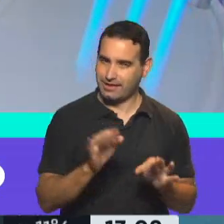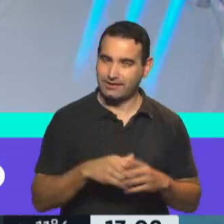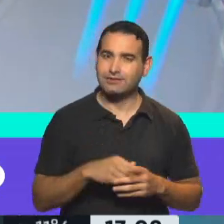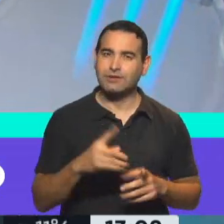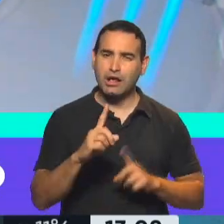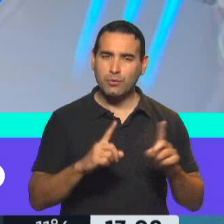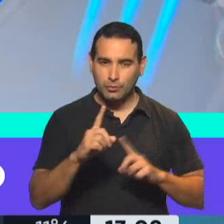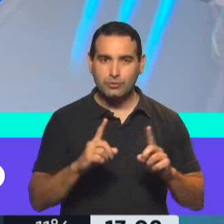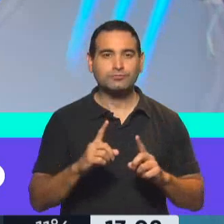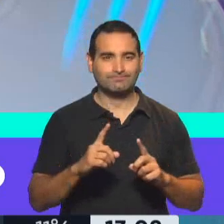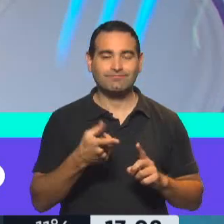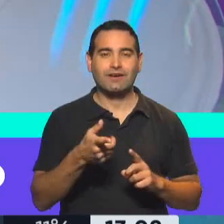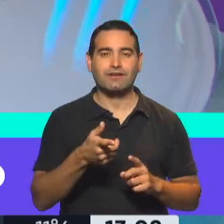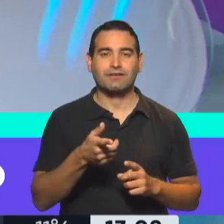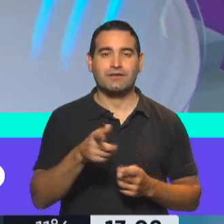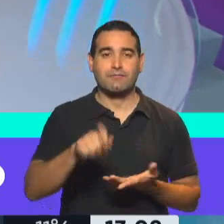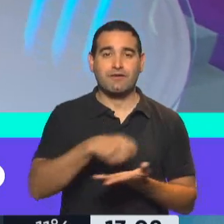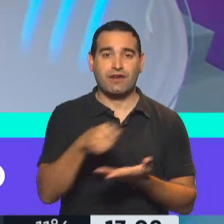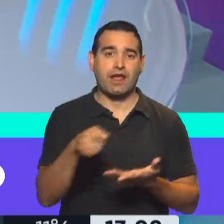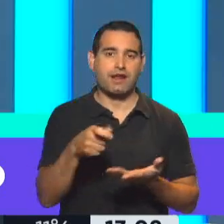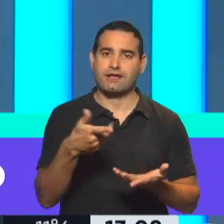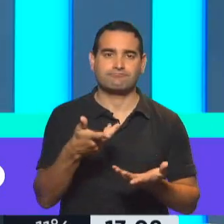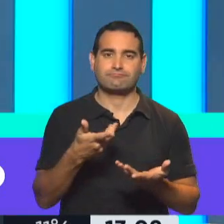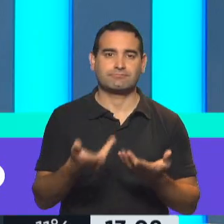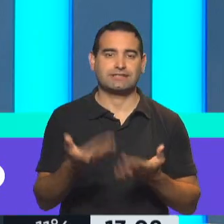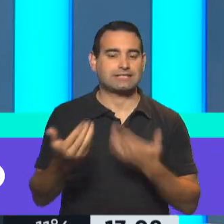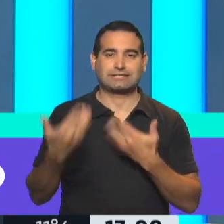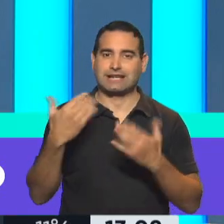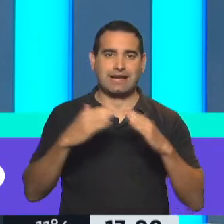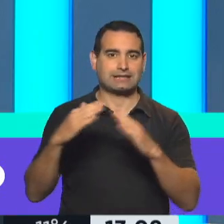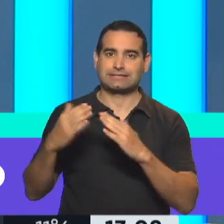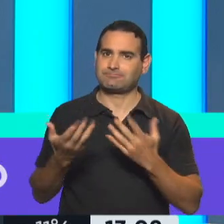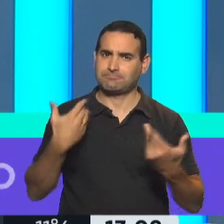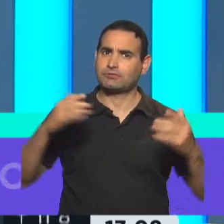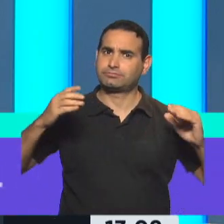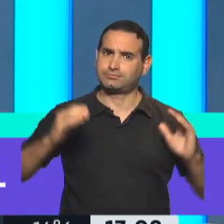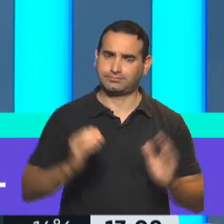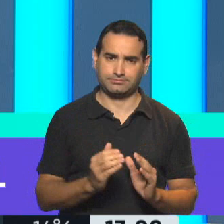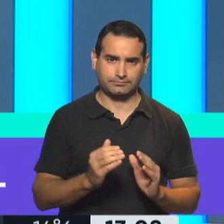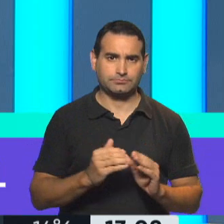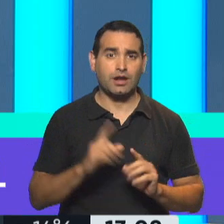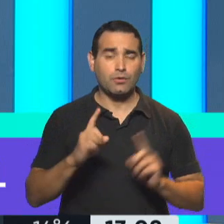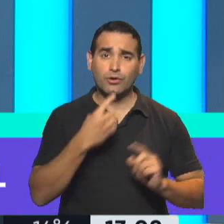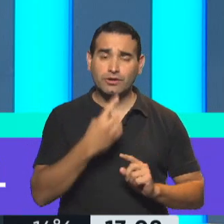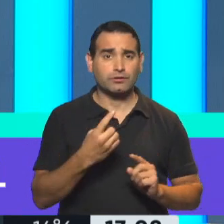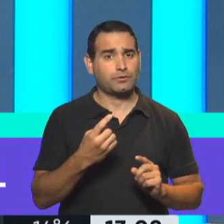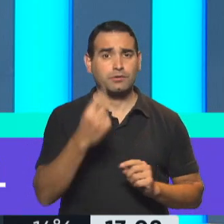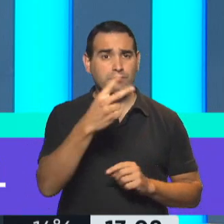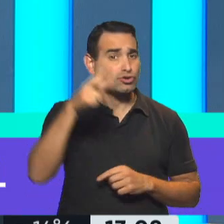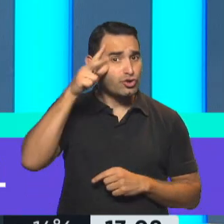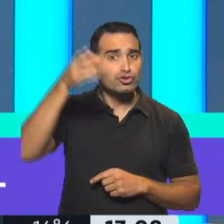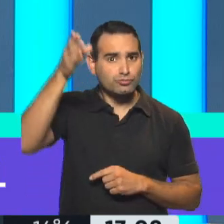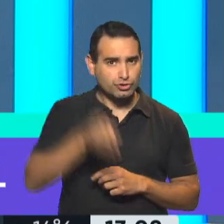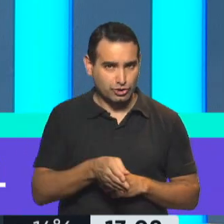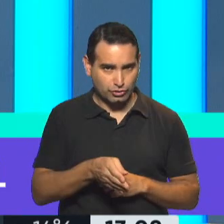propiedades del mercado o hay una caída según algunos análisis privados hablan de una caída del 28 por